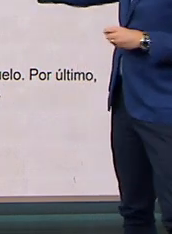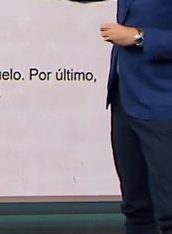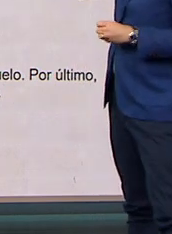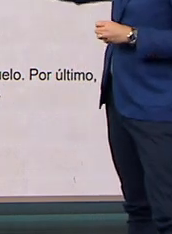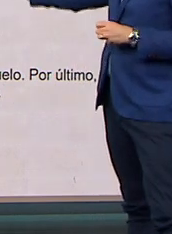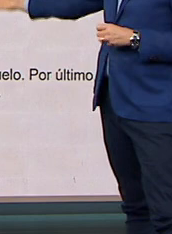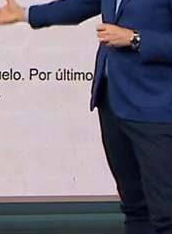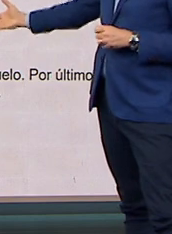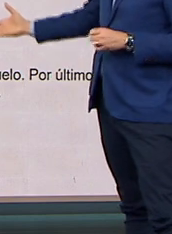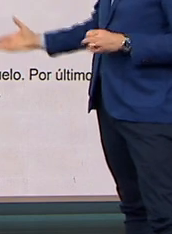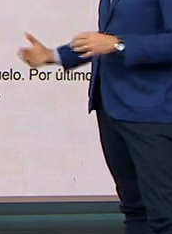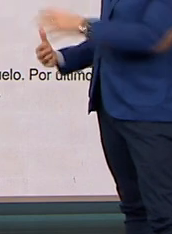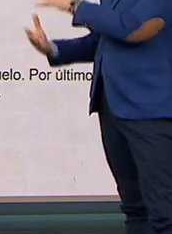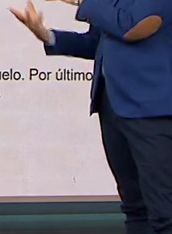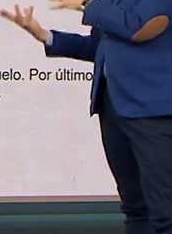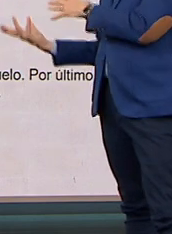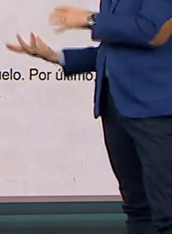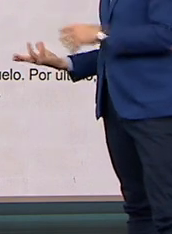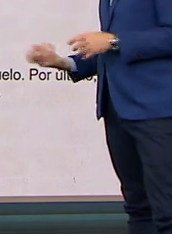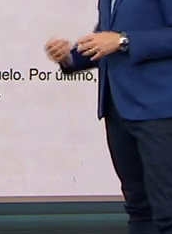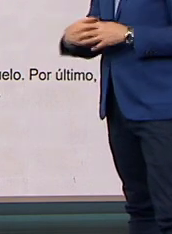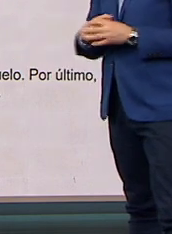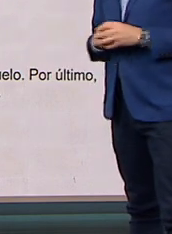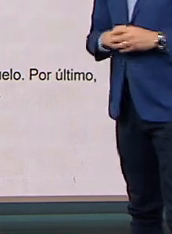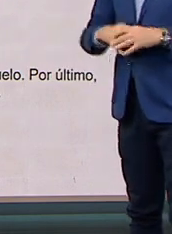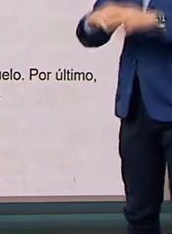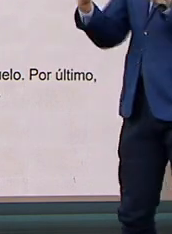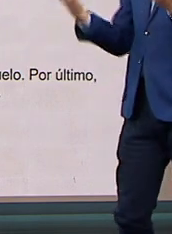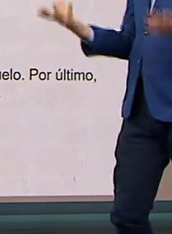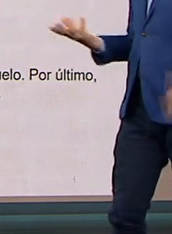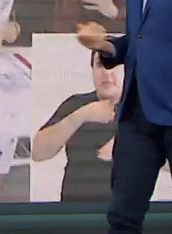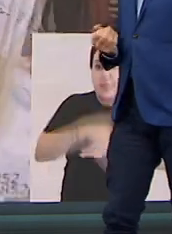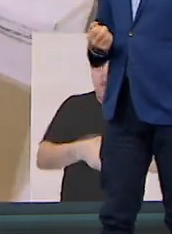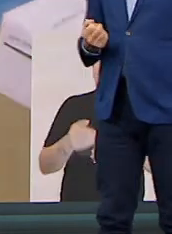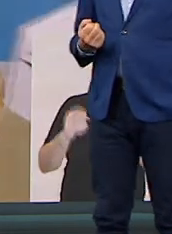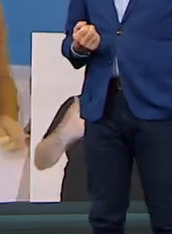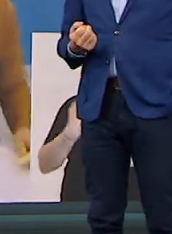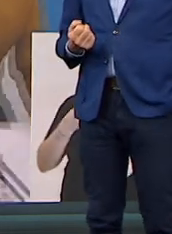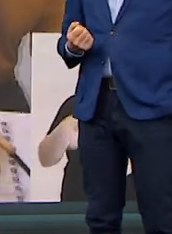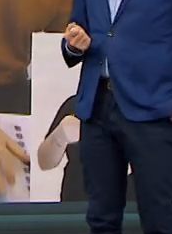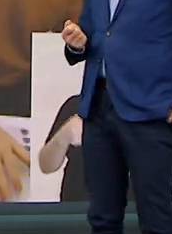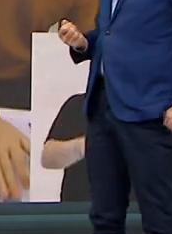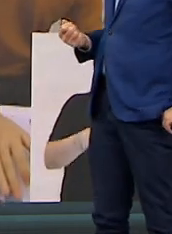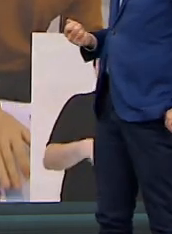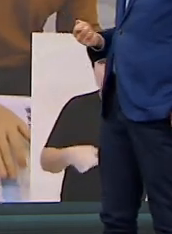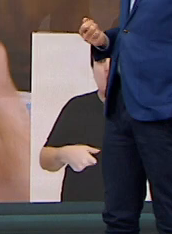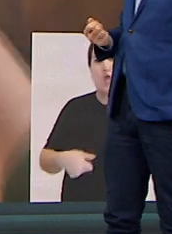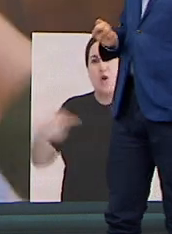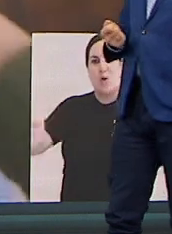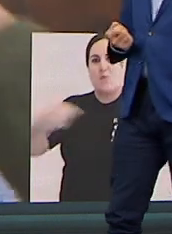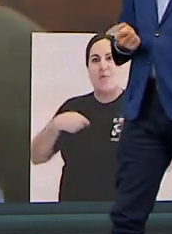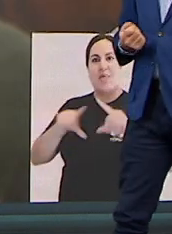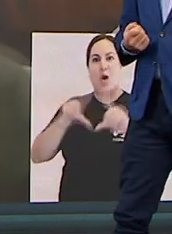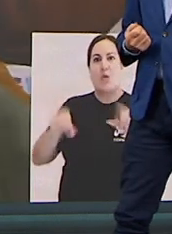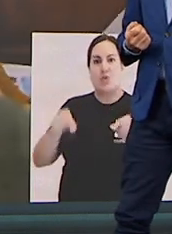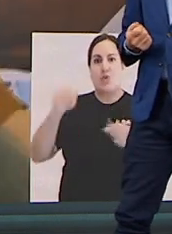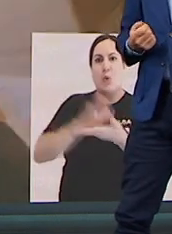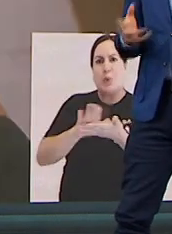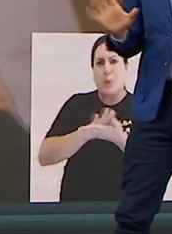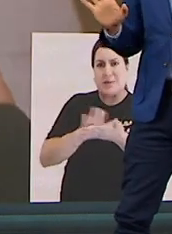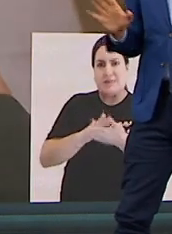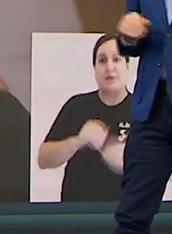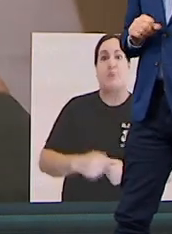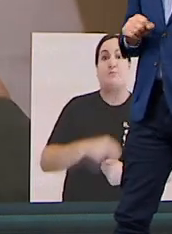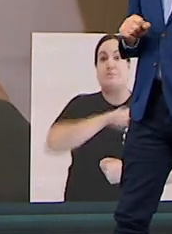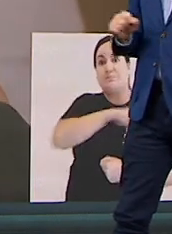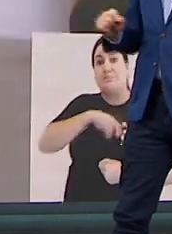presencial y hay una urna por supuesto No es todo electrónico No la impresión es ayuda no Porque mucha gente capaz no sabe que tenés que